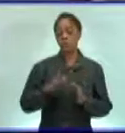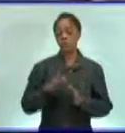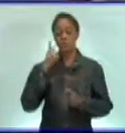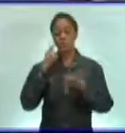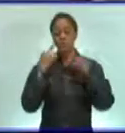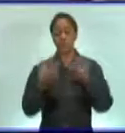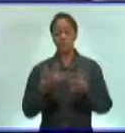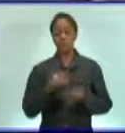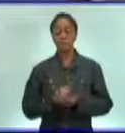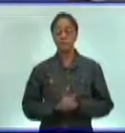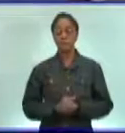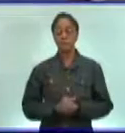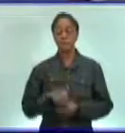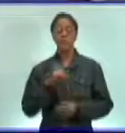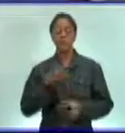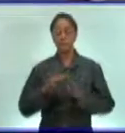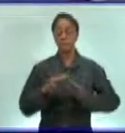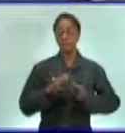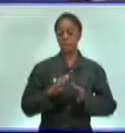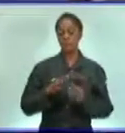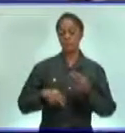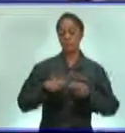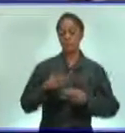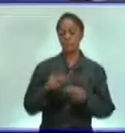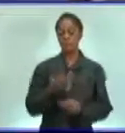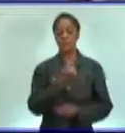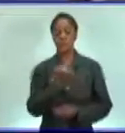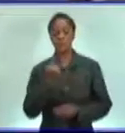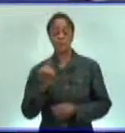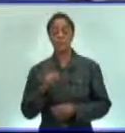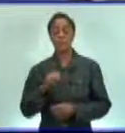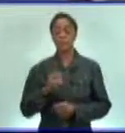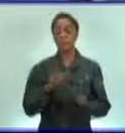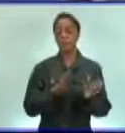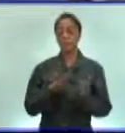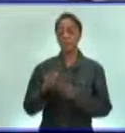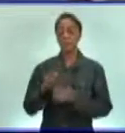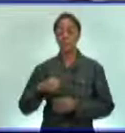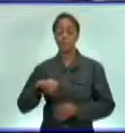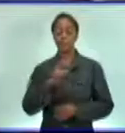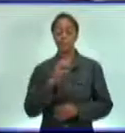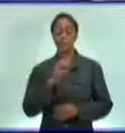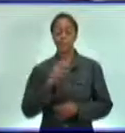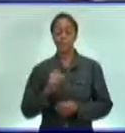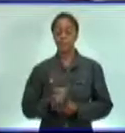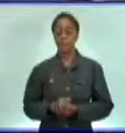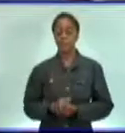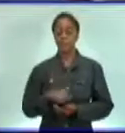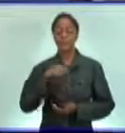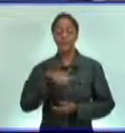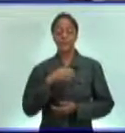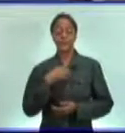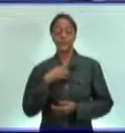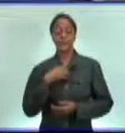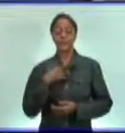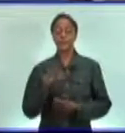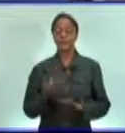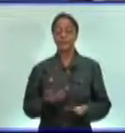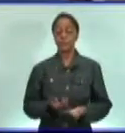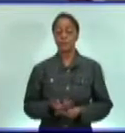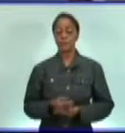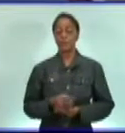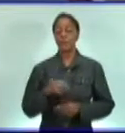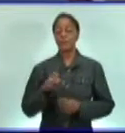fundamentales y qué función realiza cada una de estas partes de la célula. Así tenemos entonces que